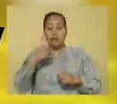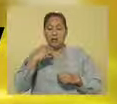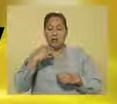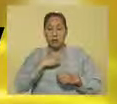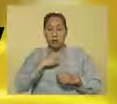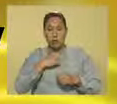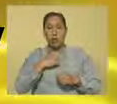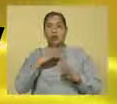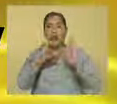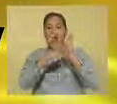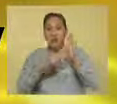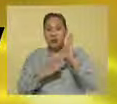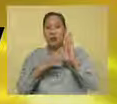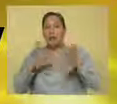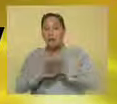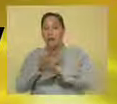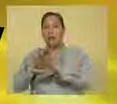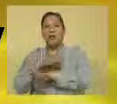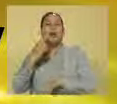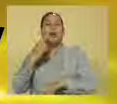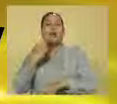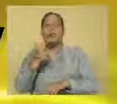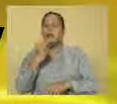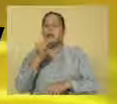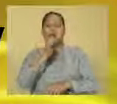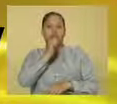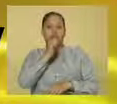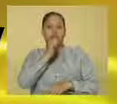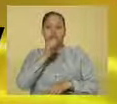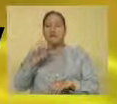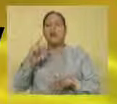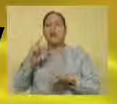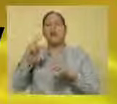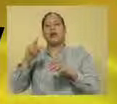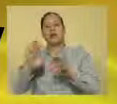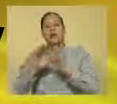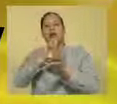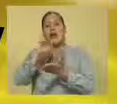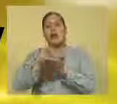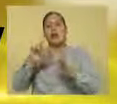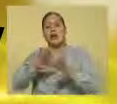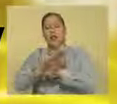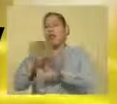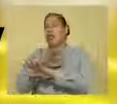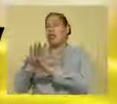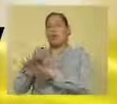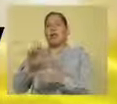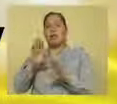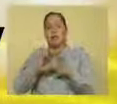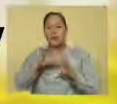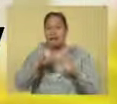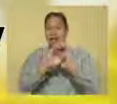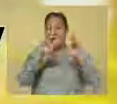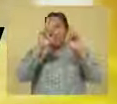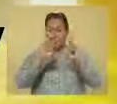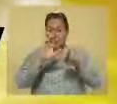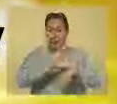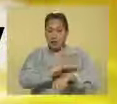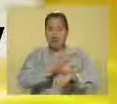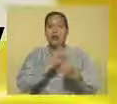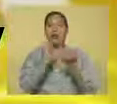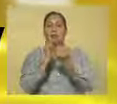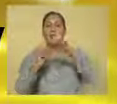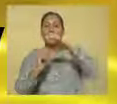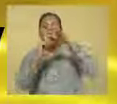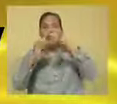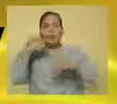hacer nuestras reformas y las leyes secundarias. Una buena ley secundaria en materia energética y en telecomunicaciones